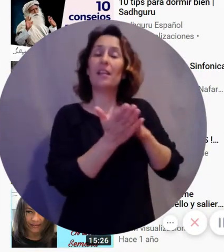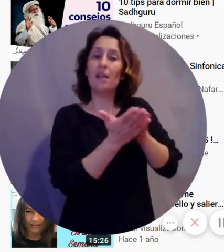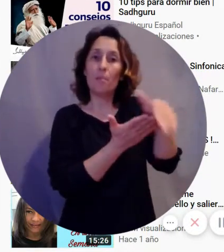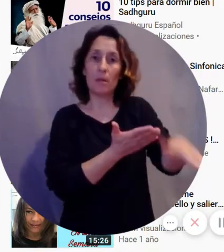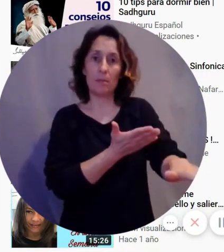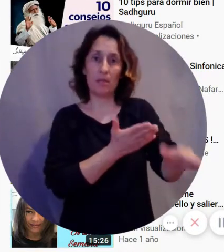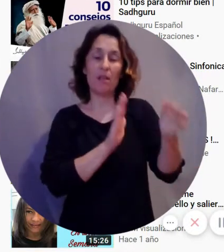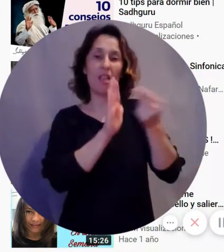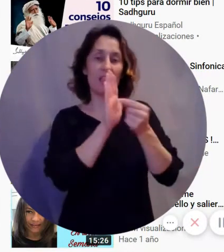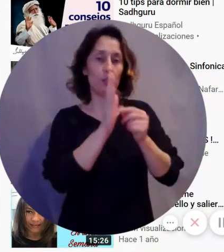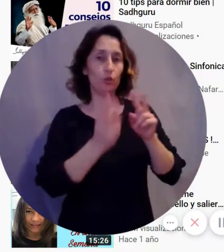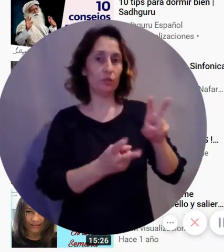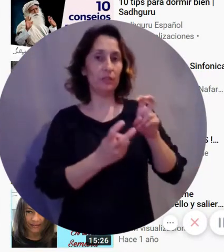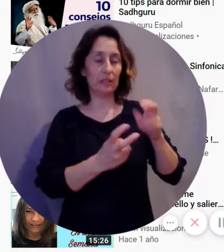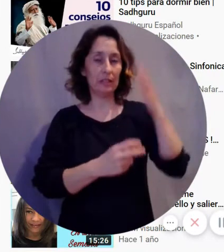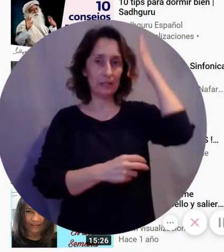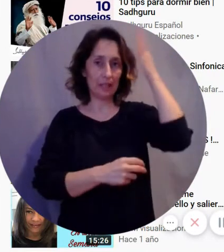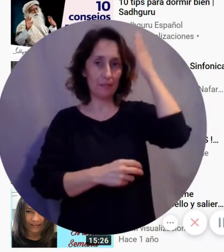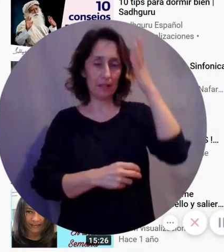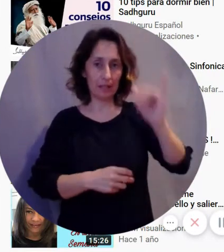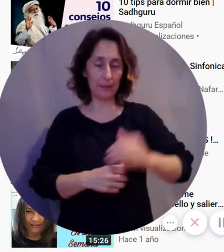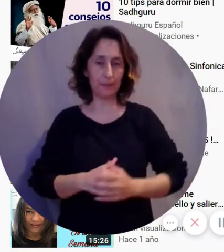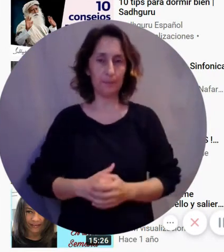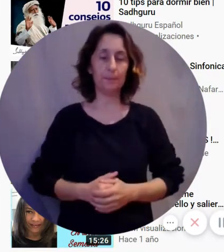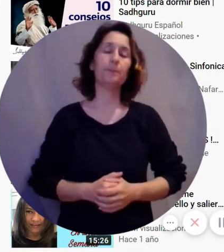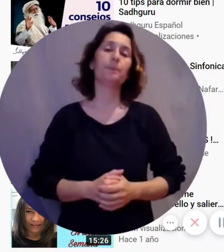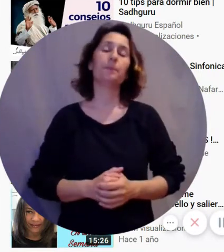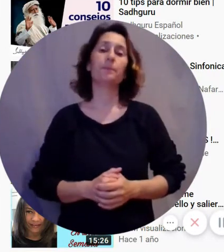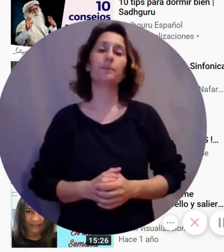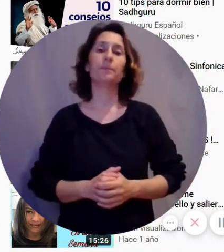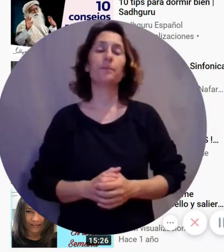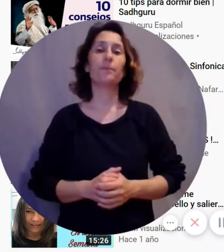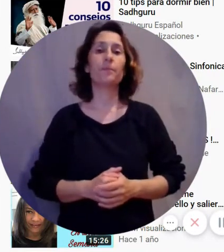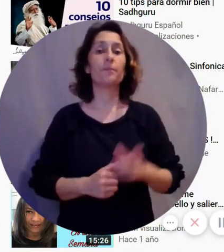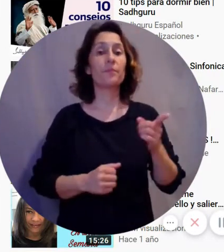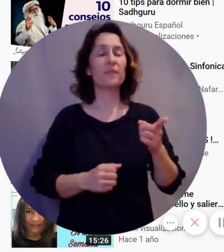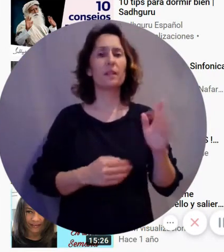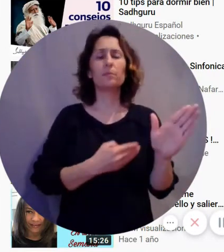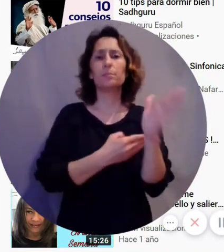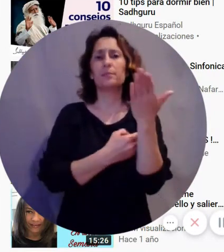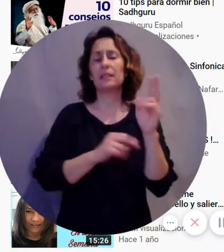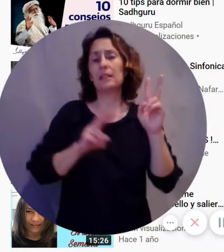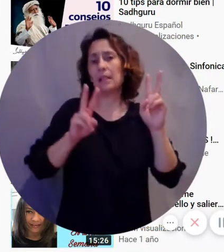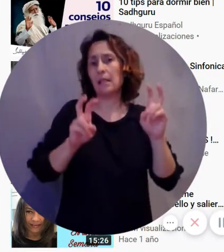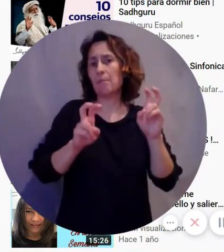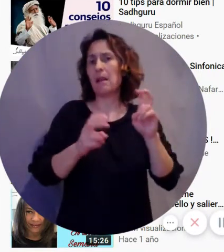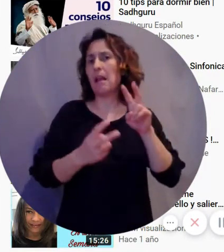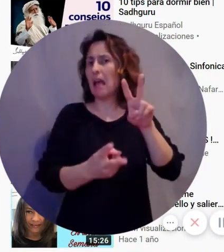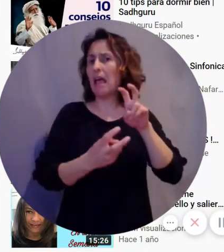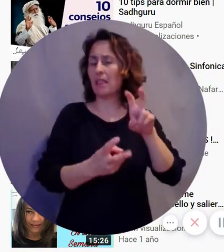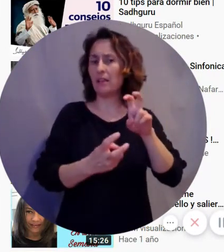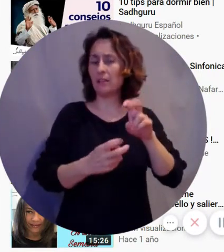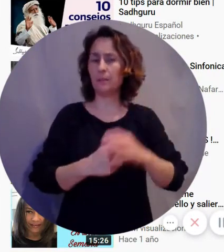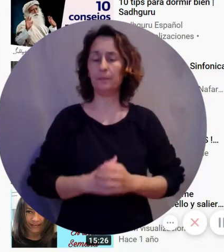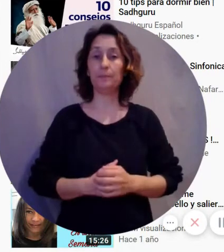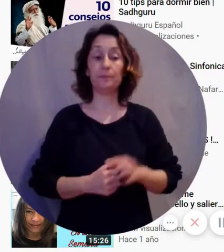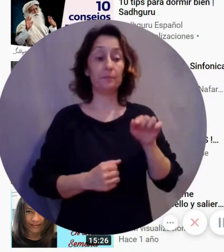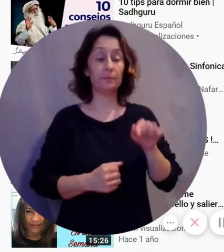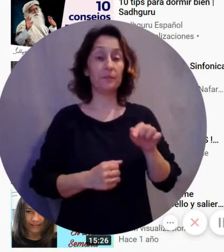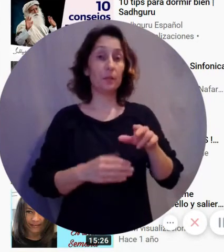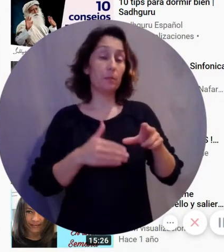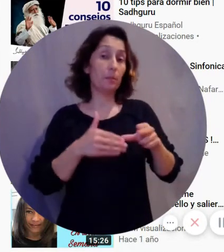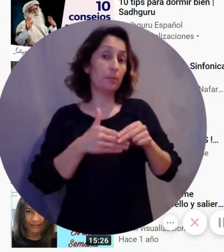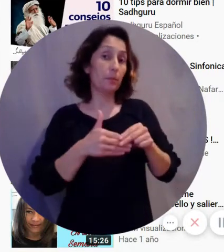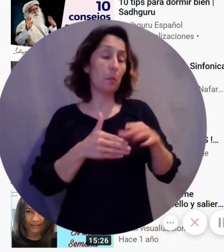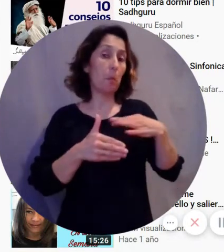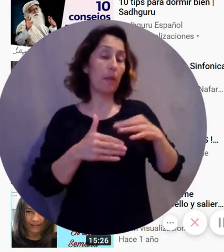En la parte de debajo de la pantalla tenemos Cuestiones propuestas por Hacienda. En esta pestaña podemos tener sugerencias que nos hace el